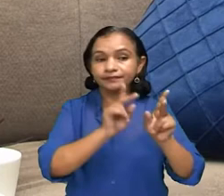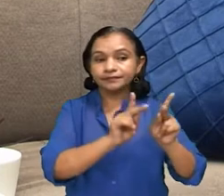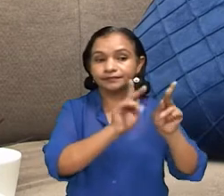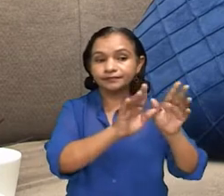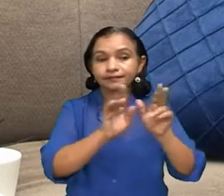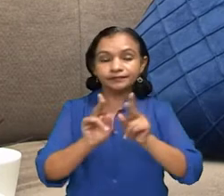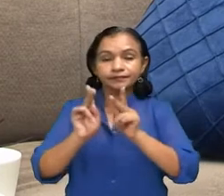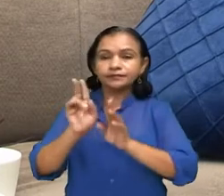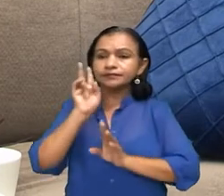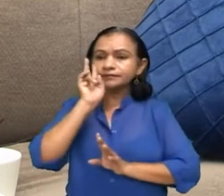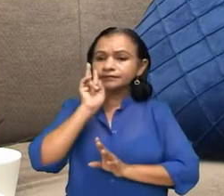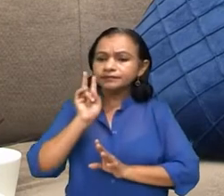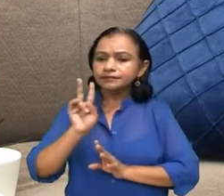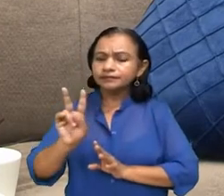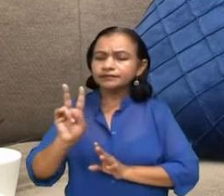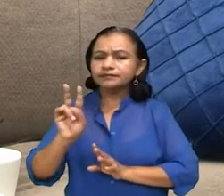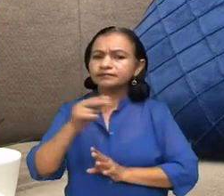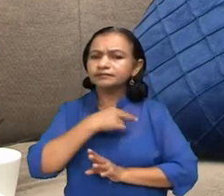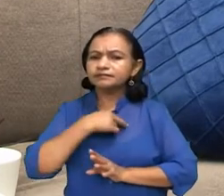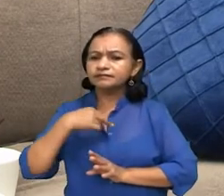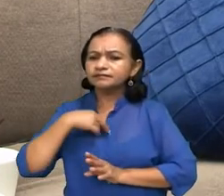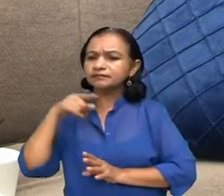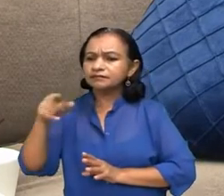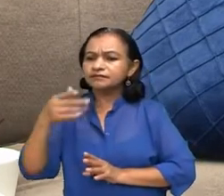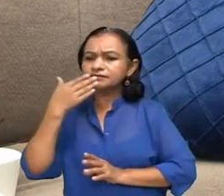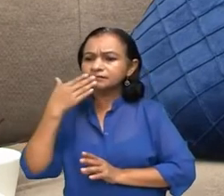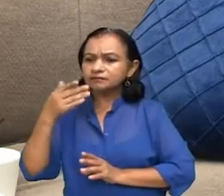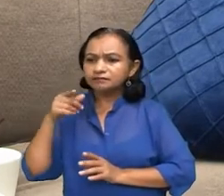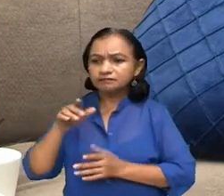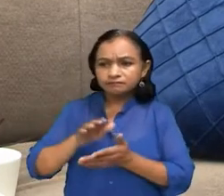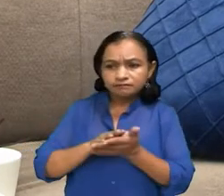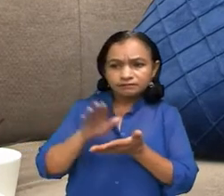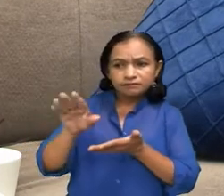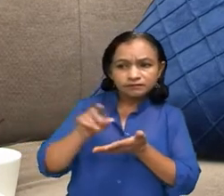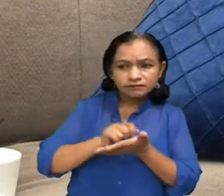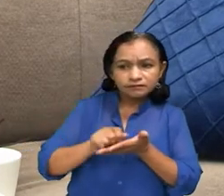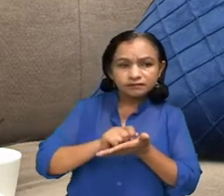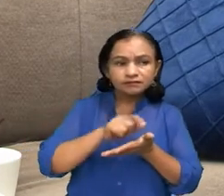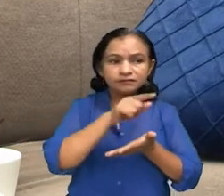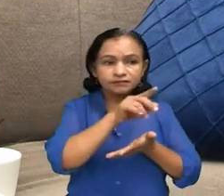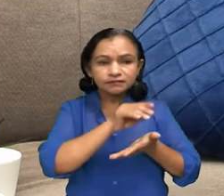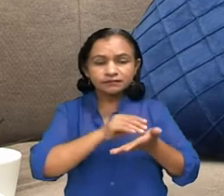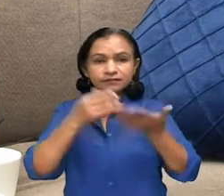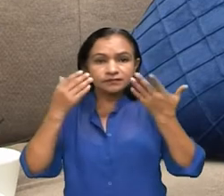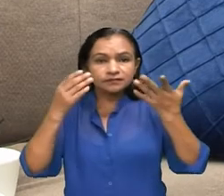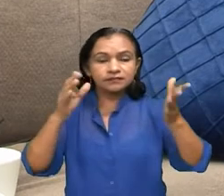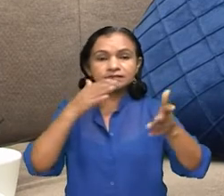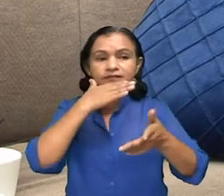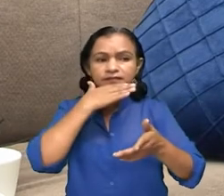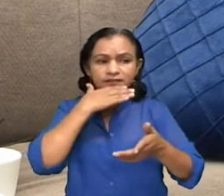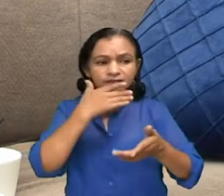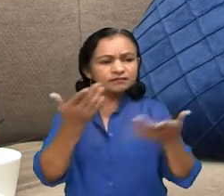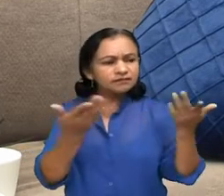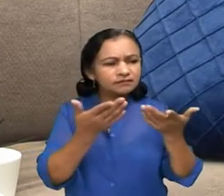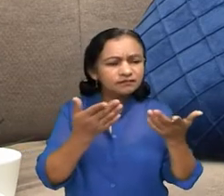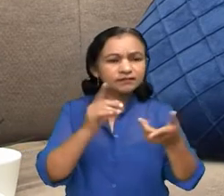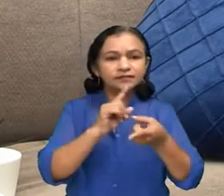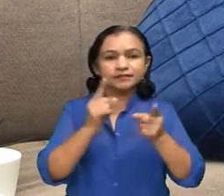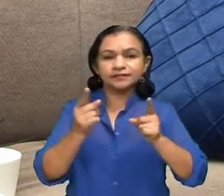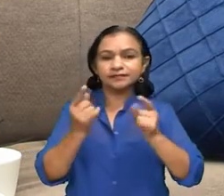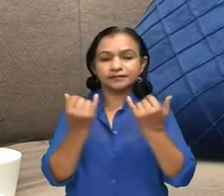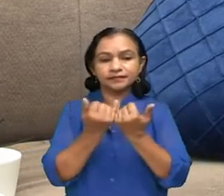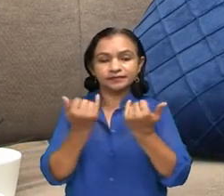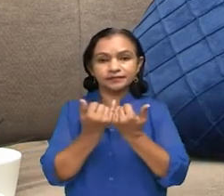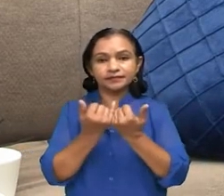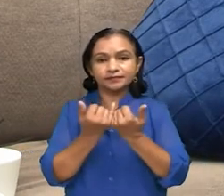para ver qué han venido logrando, cómo han venido superando esas dificultades, porque no es lo mismo